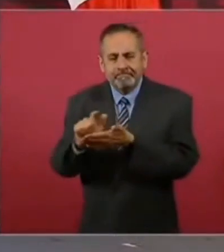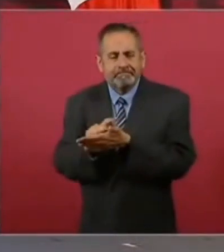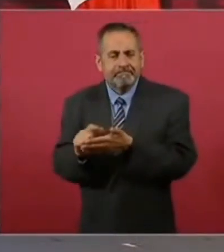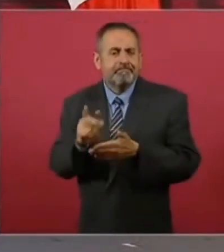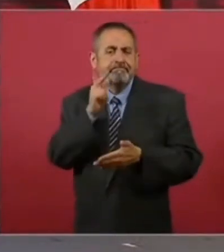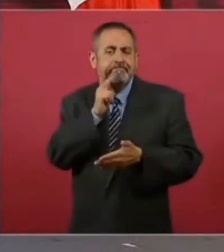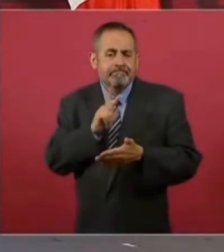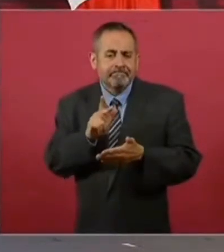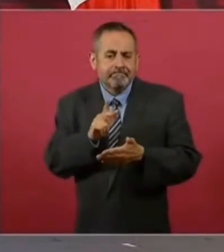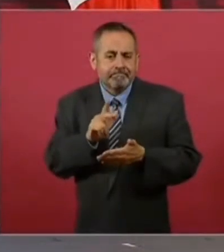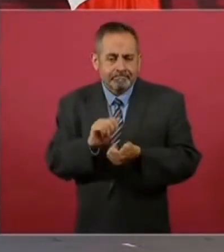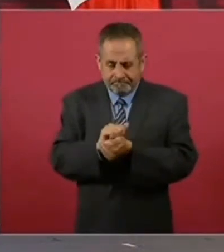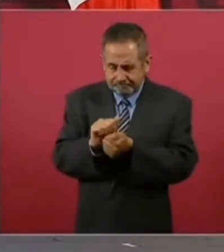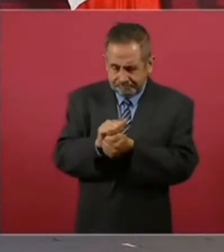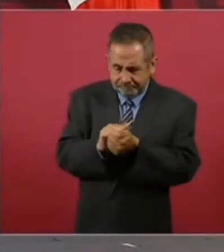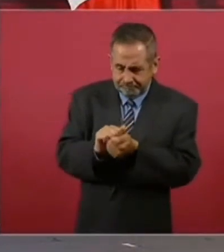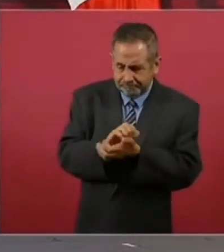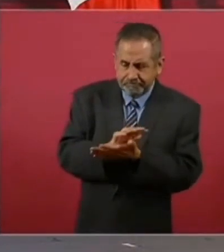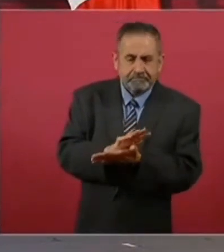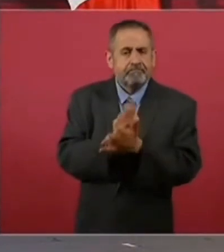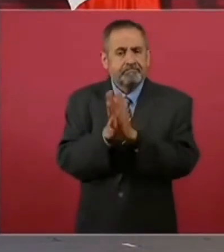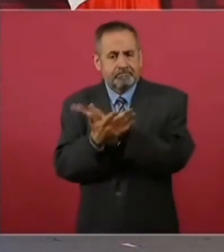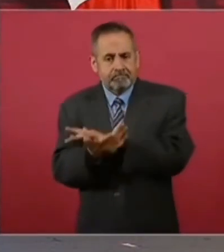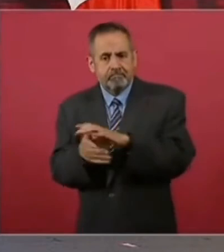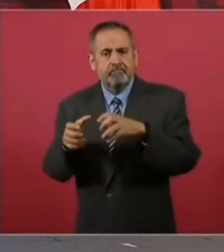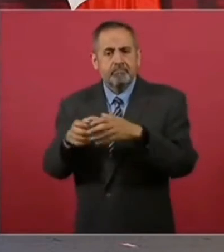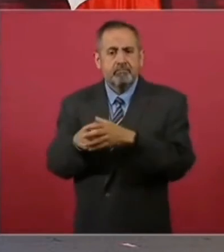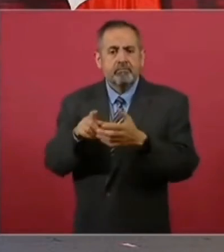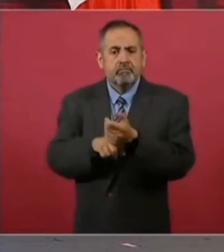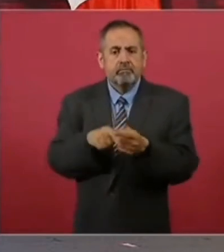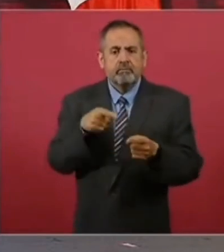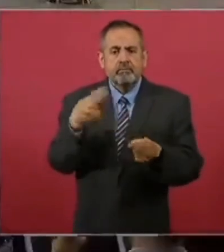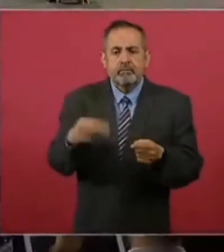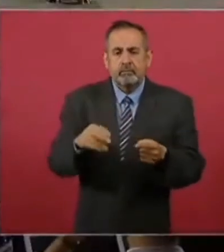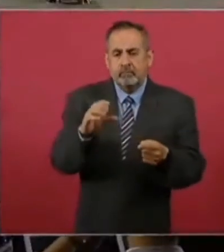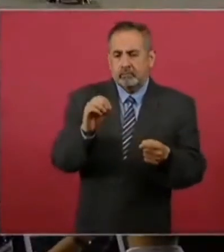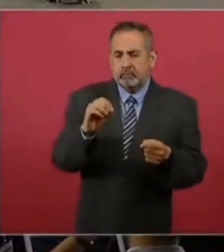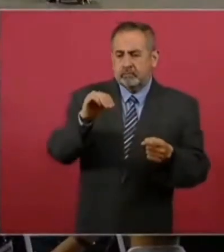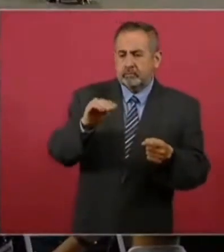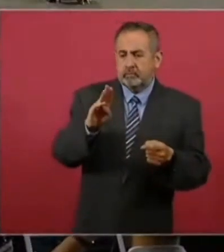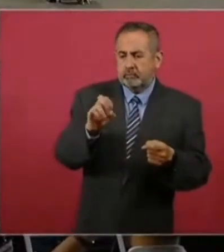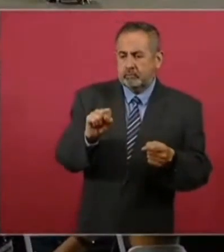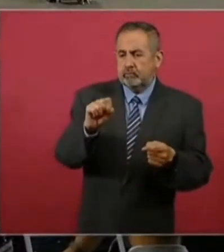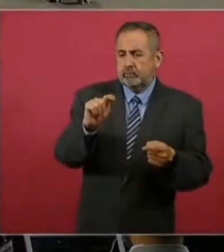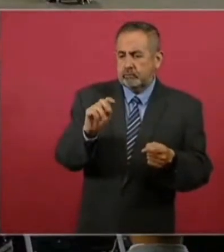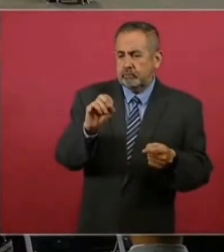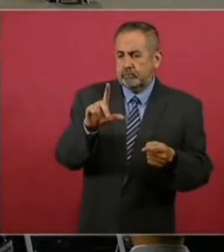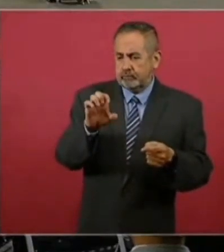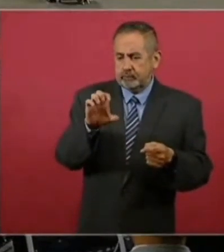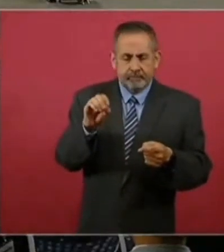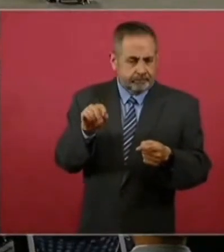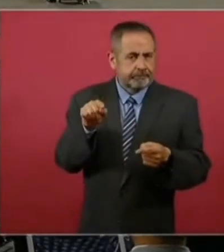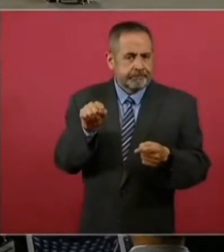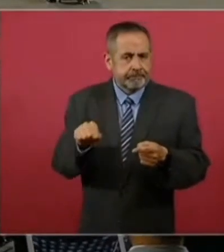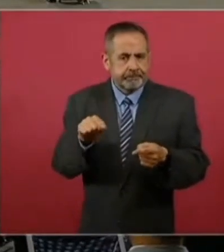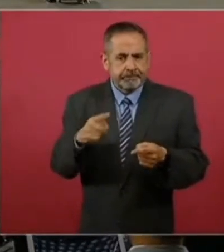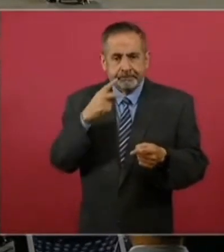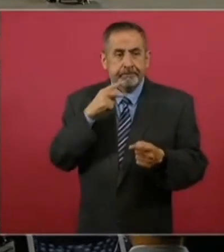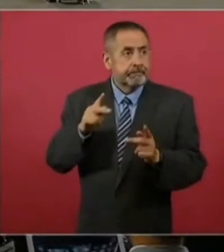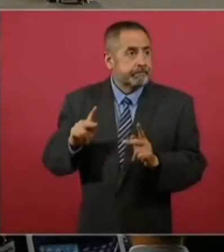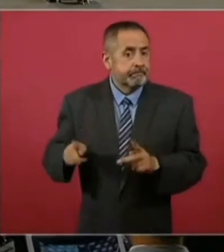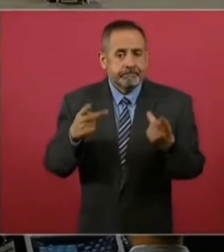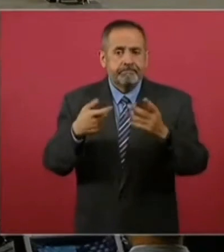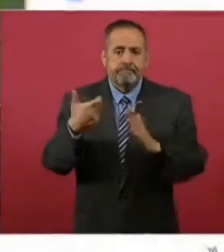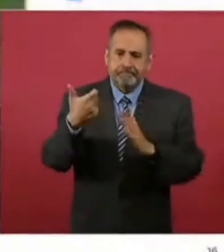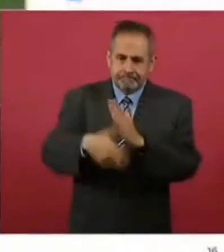Lo que procesa es combustóleo, que lo tenemos que vender